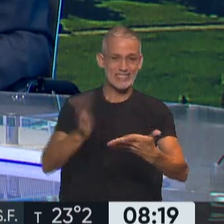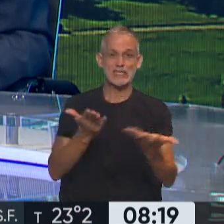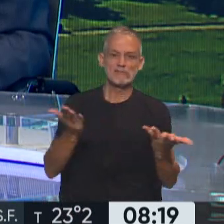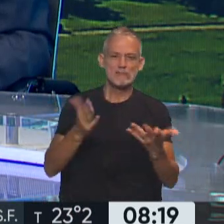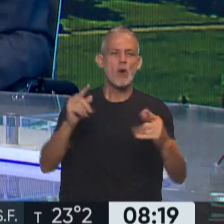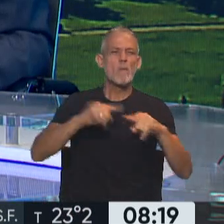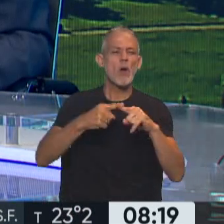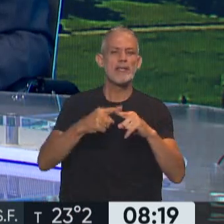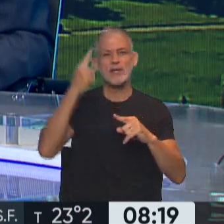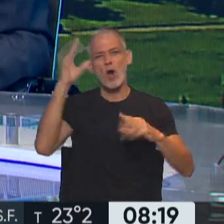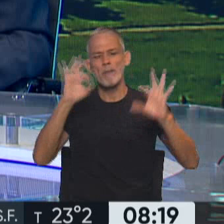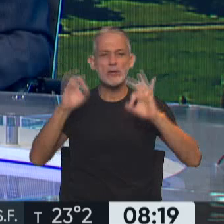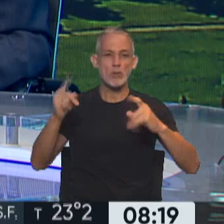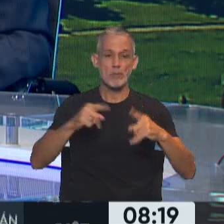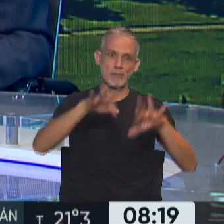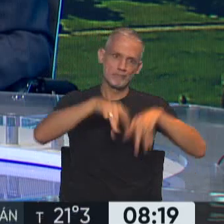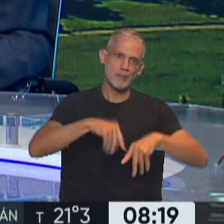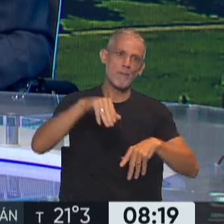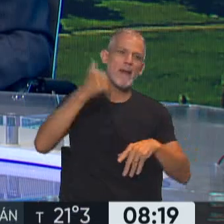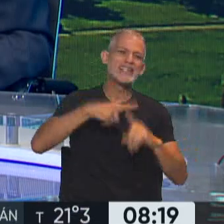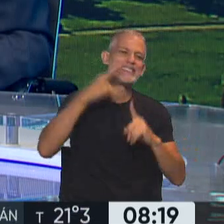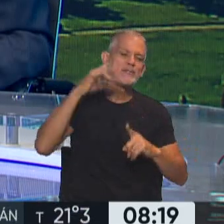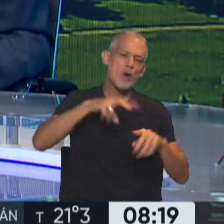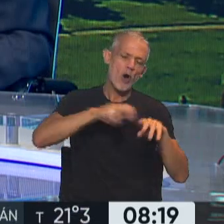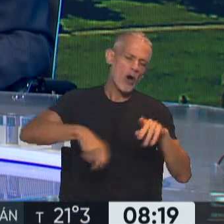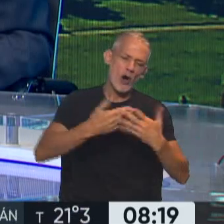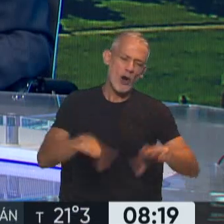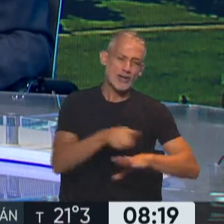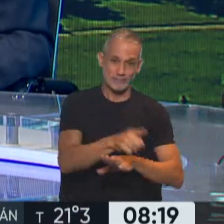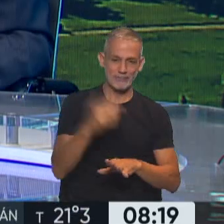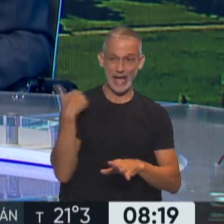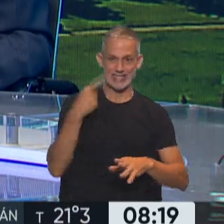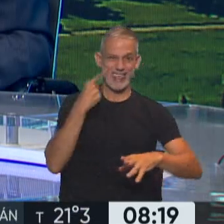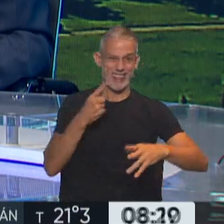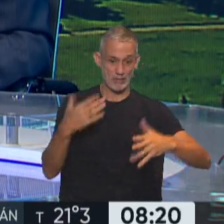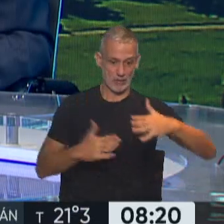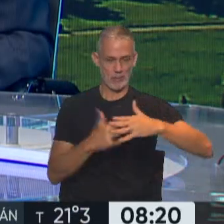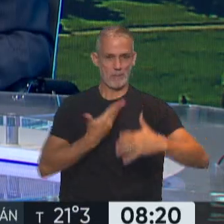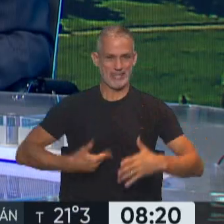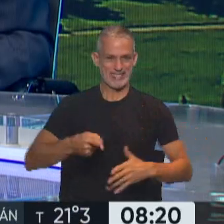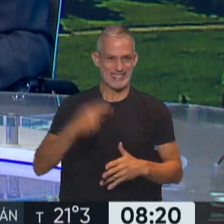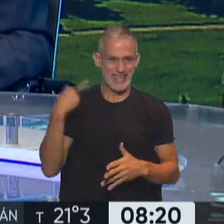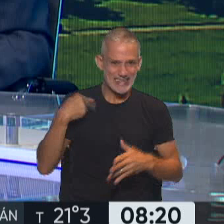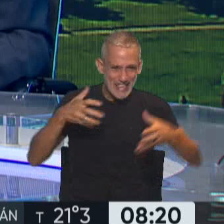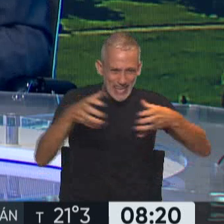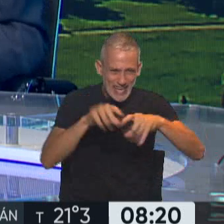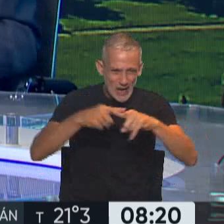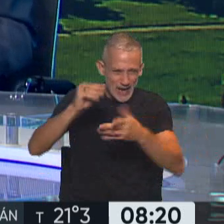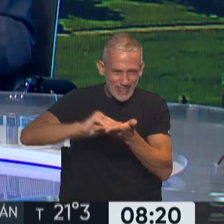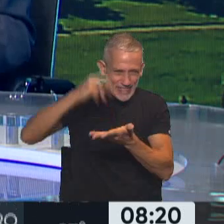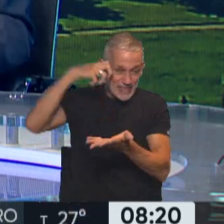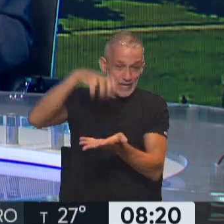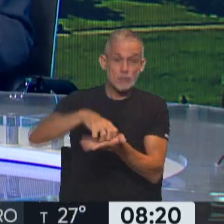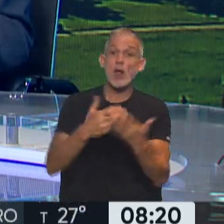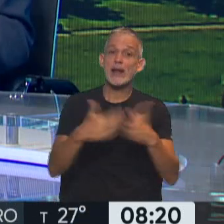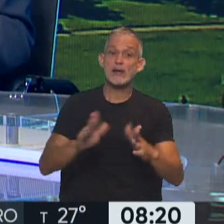repercusiones políticas. La carta de Máximo Kirchner, hasta hace días nada más presidente del bloque del Frente de Todos, la renuncia